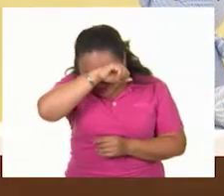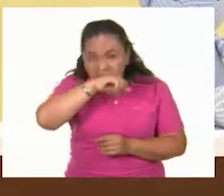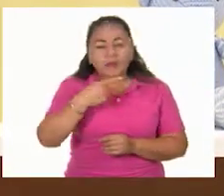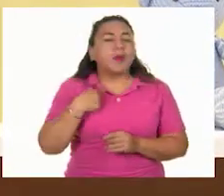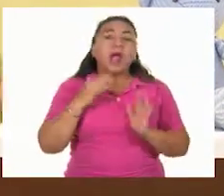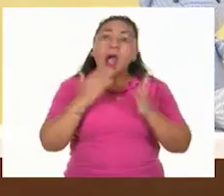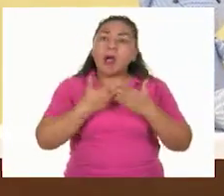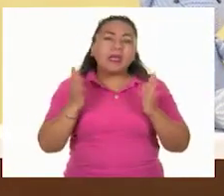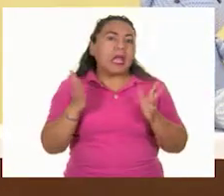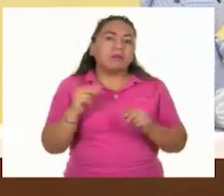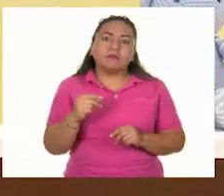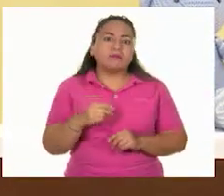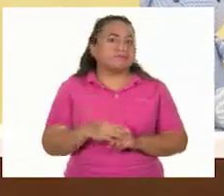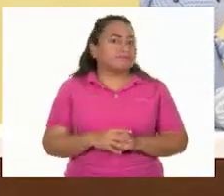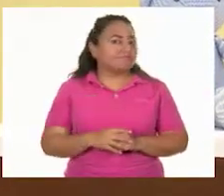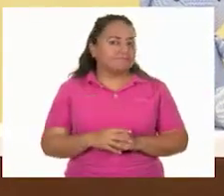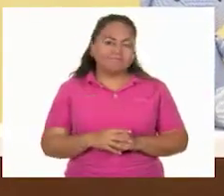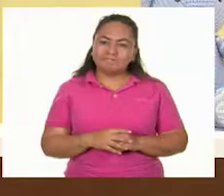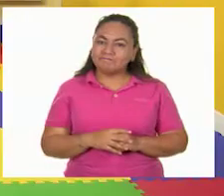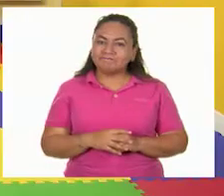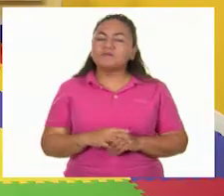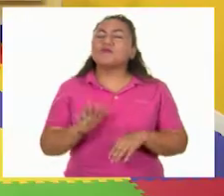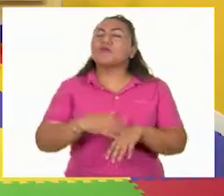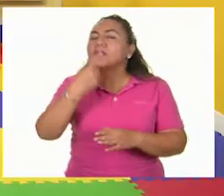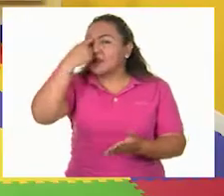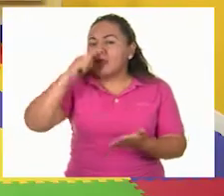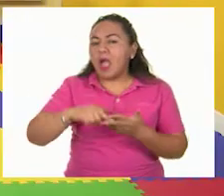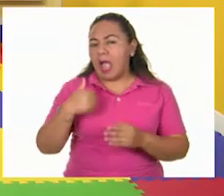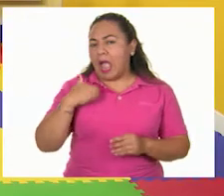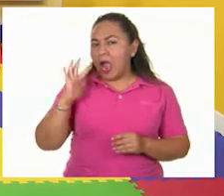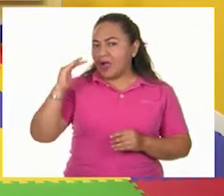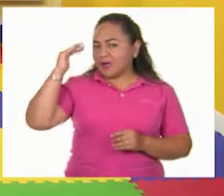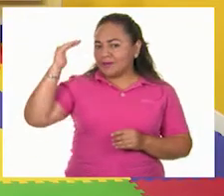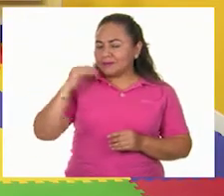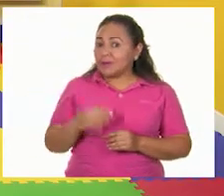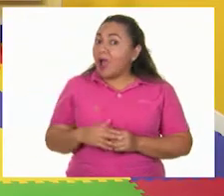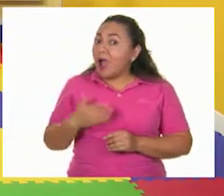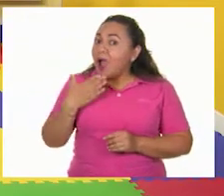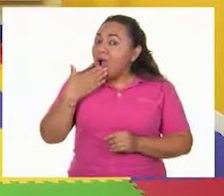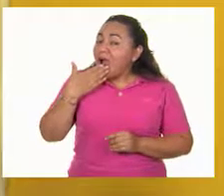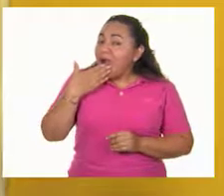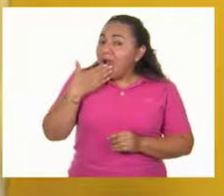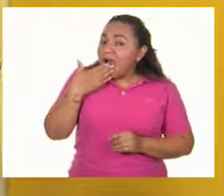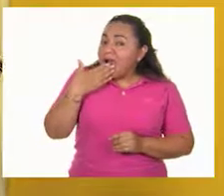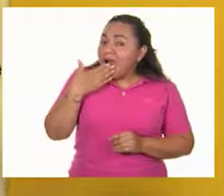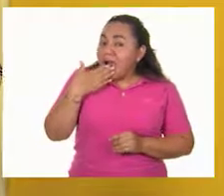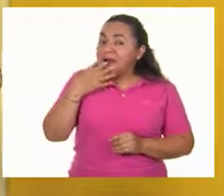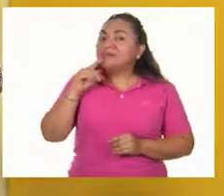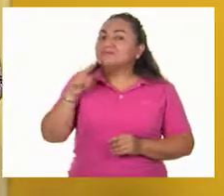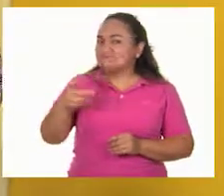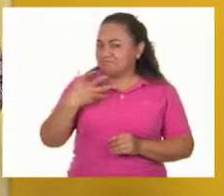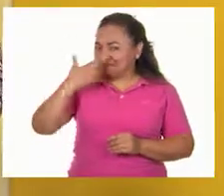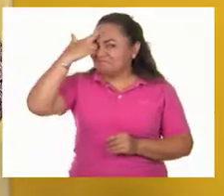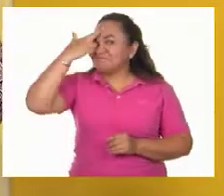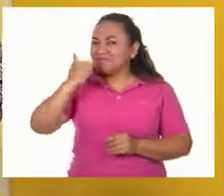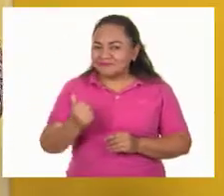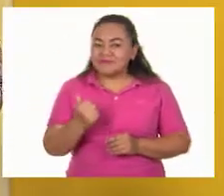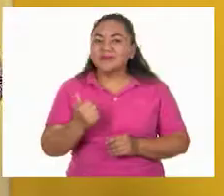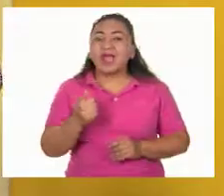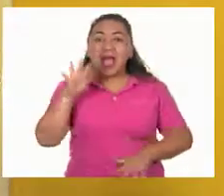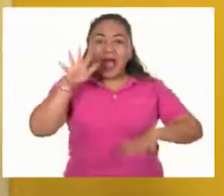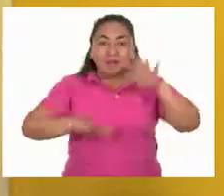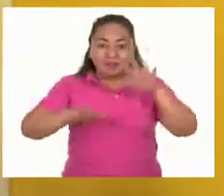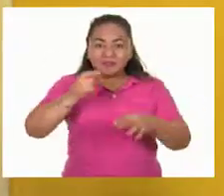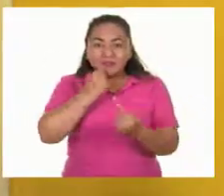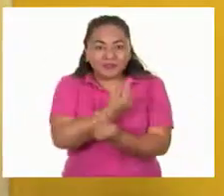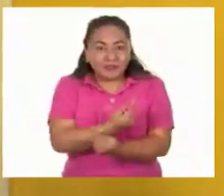Pero ya no lo hago porque, ¿qué creen? ¿Qué? Ya soy grande. tienes mucha razón. En ocasiones las